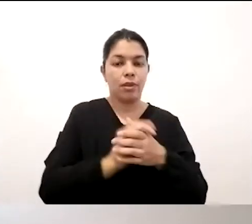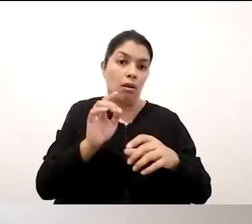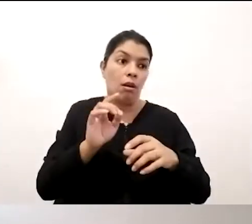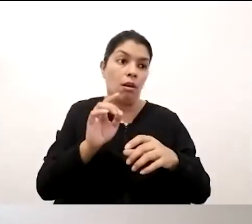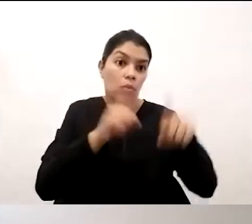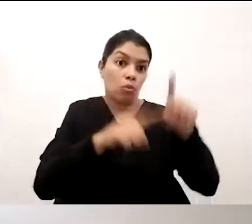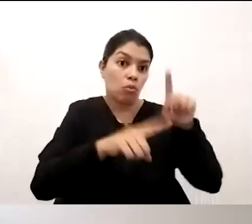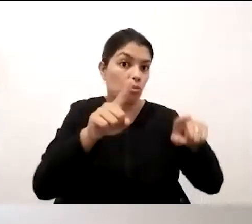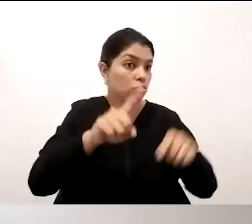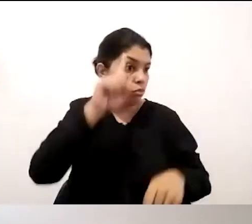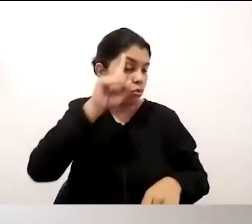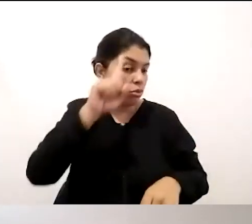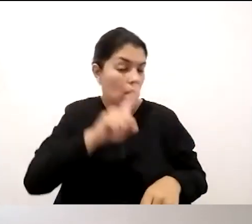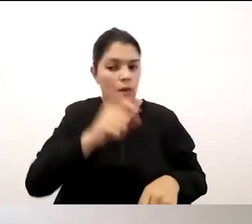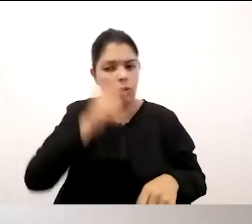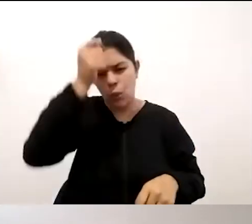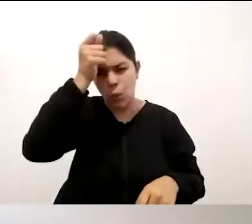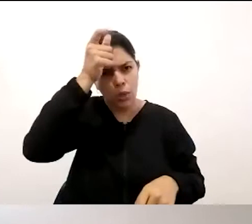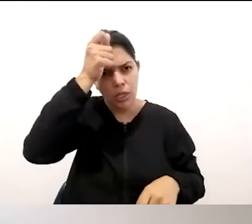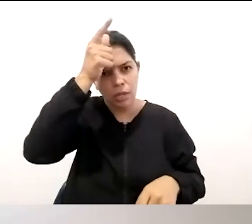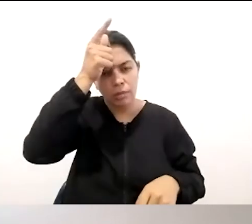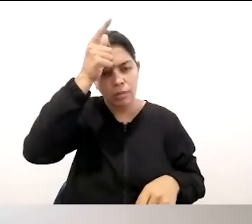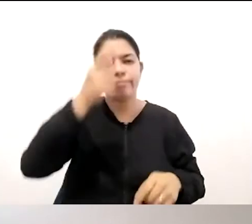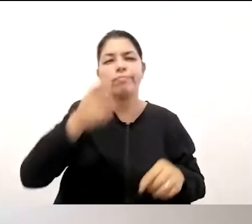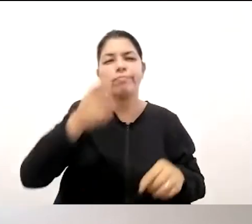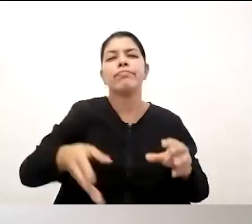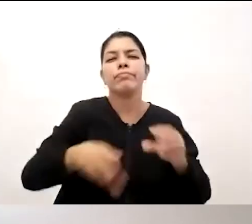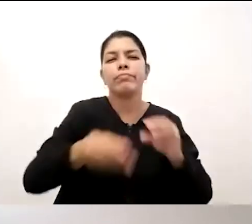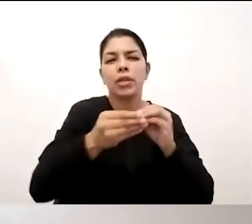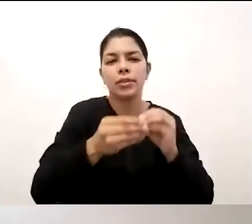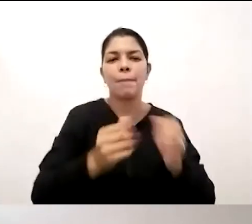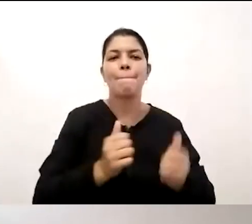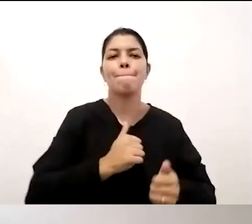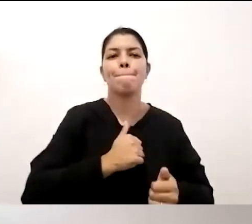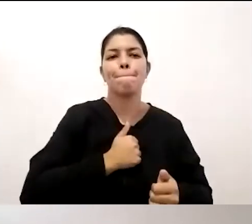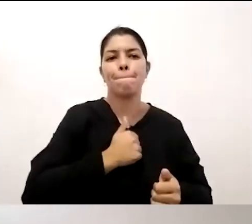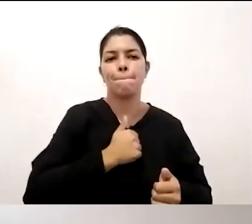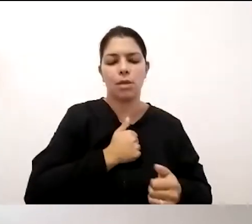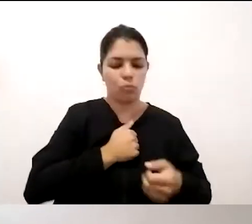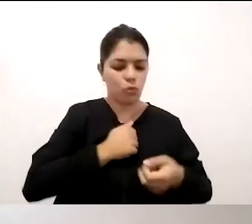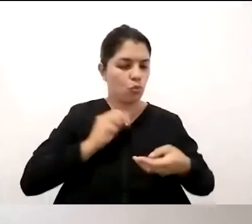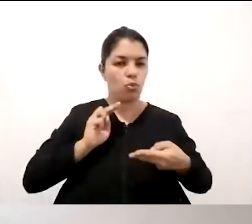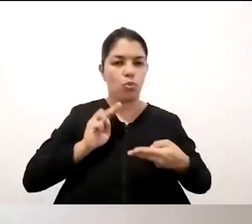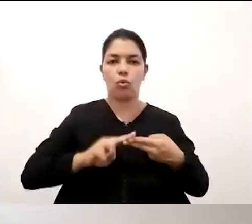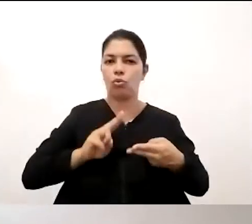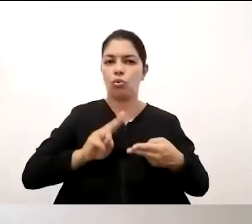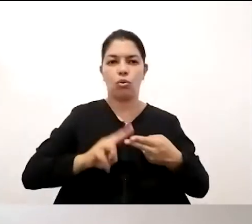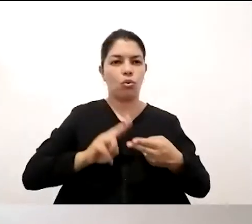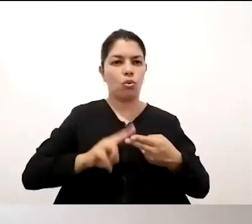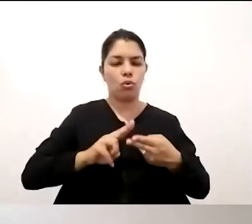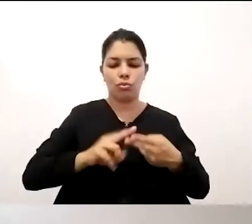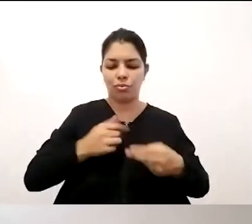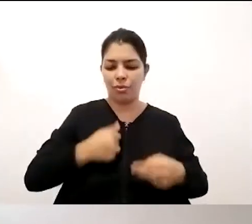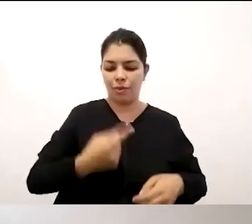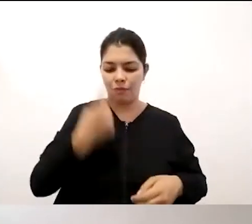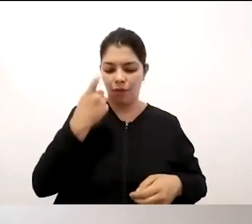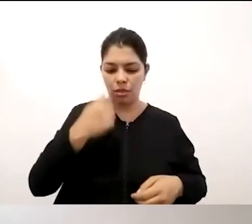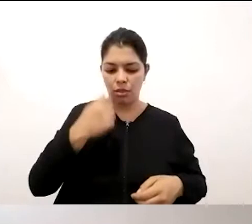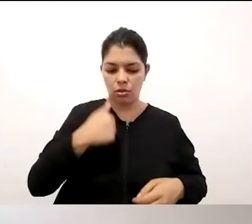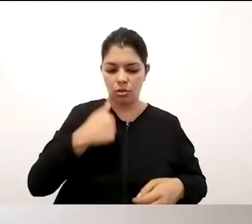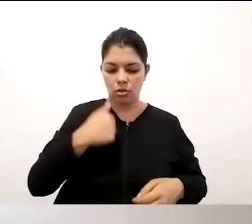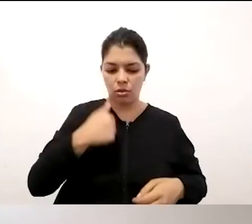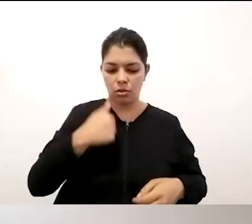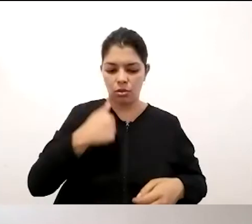esta información, está el desconocimiento que nosotros como seres humanos tenemos de nosotros mismos y la falta de aceptación que tenemos con